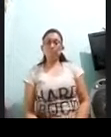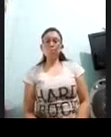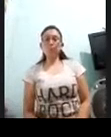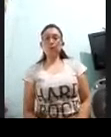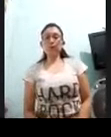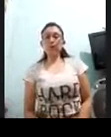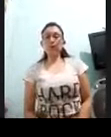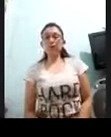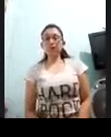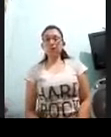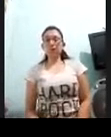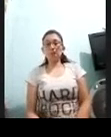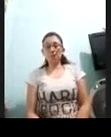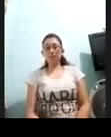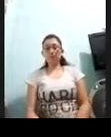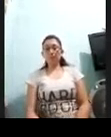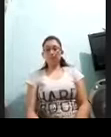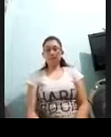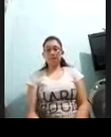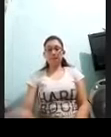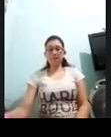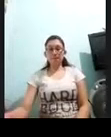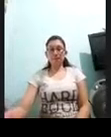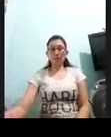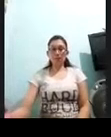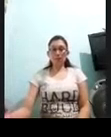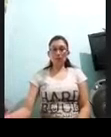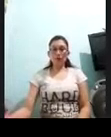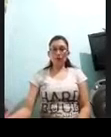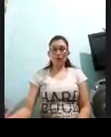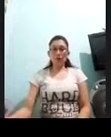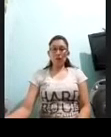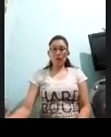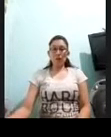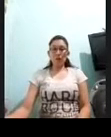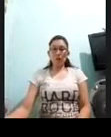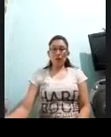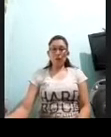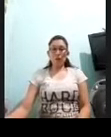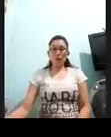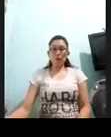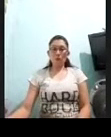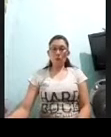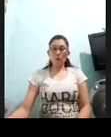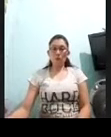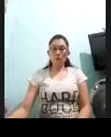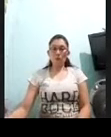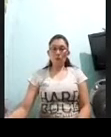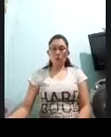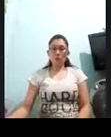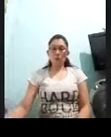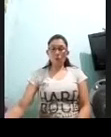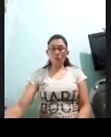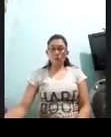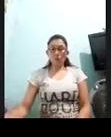I, va a ser. A. Esa, yes. A es A. I. Esa es la A. Y la I, I. Yes.